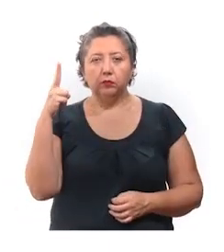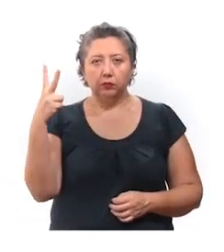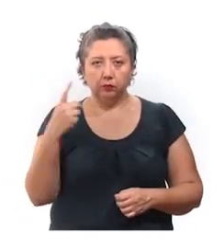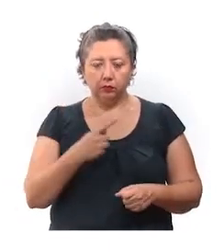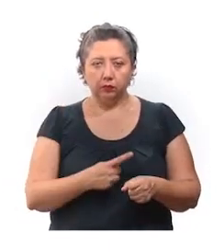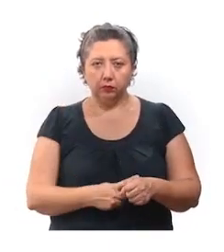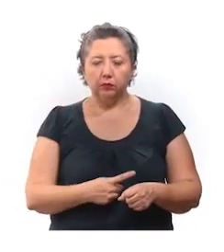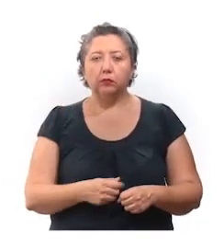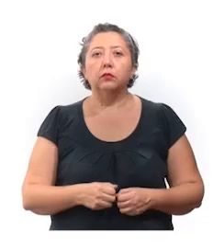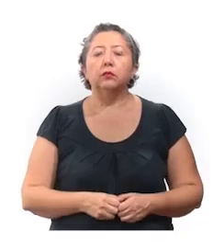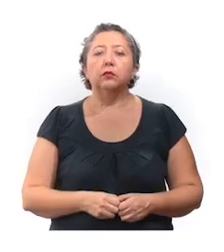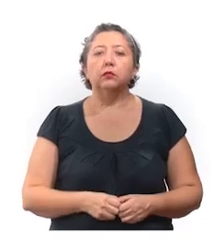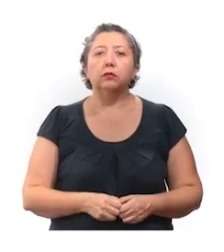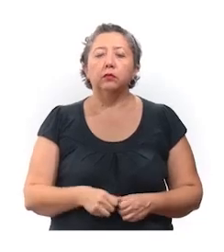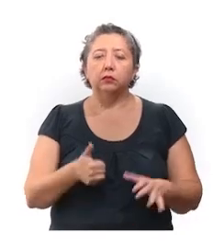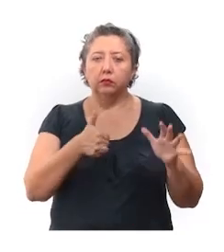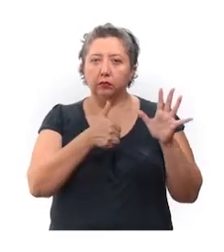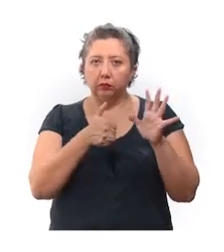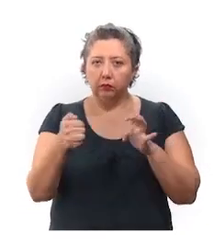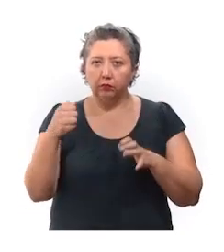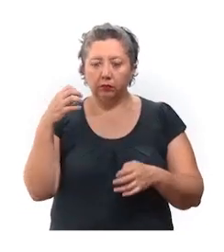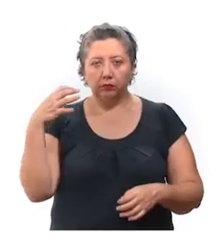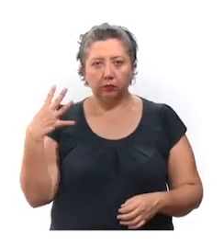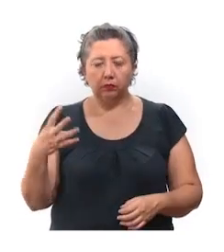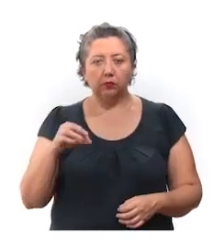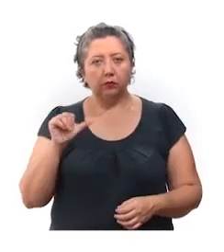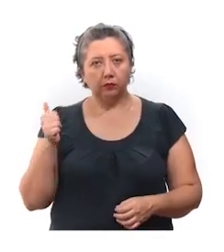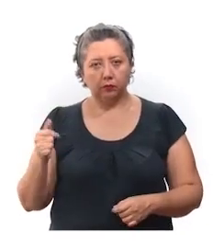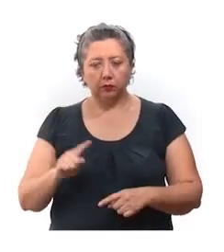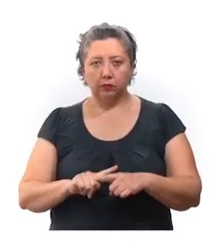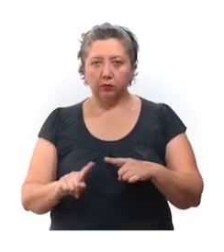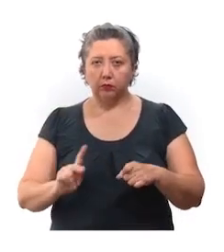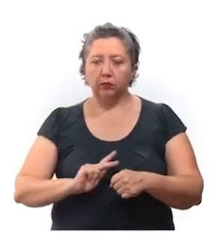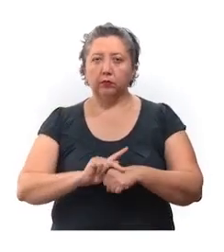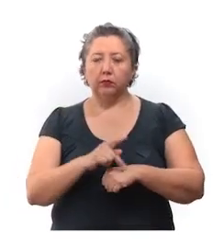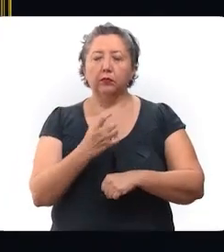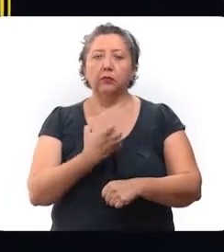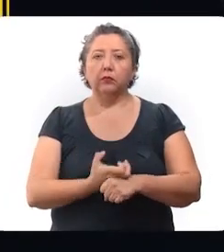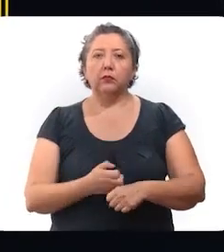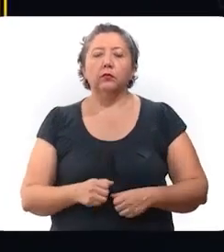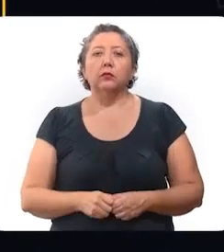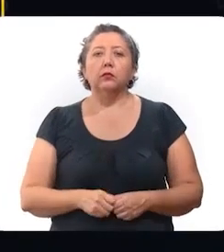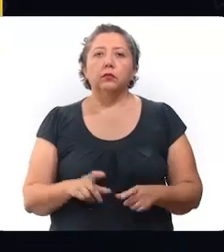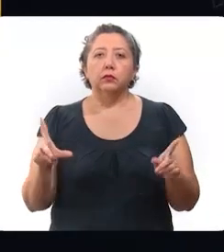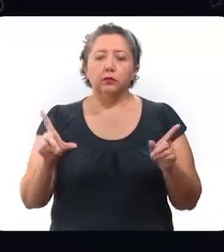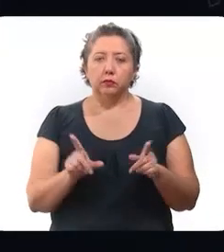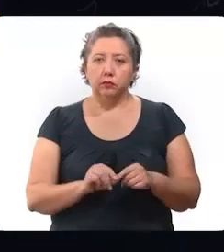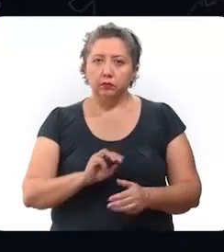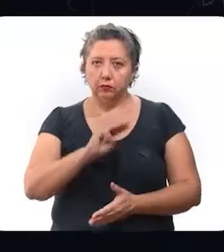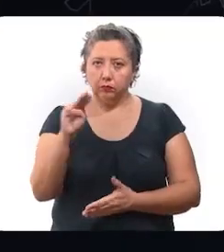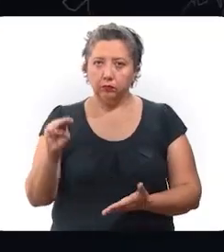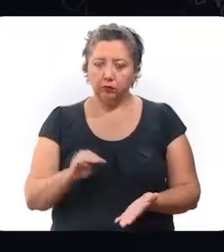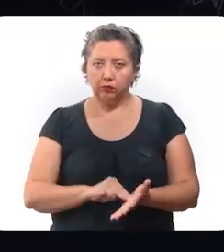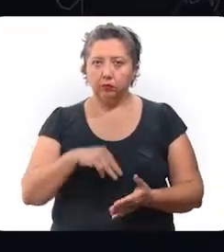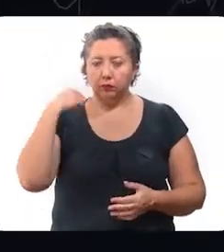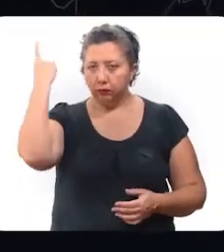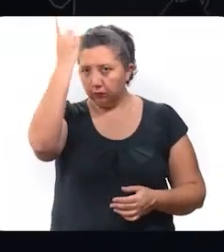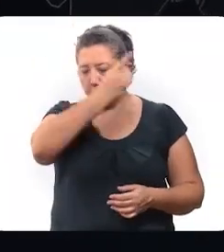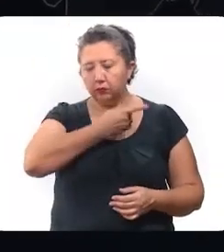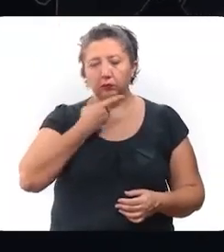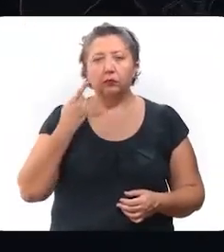76.942 casos positivos, 604 son de otro país u otro estado. Específicamente en Mérida se